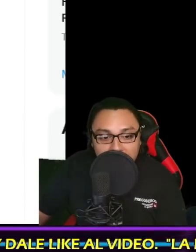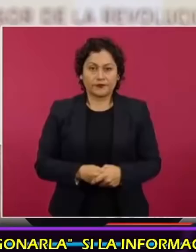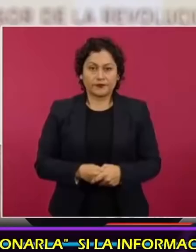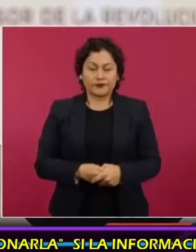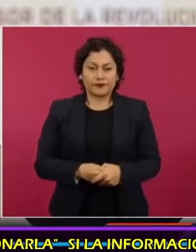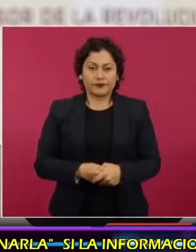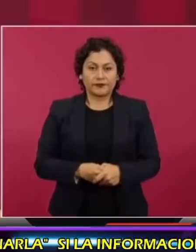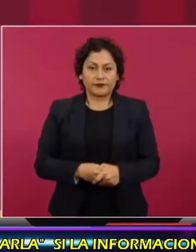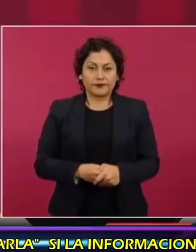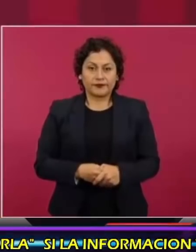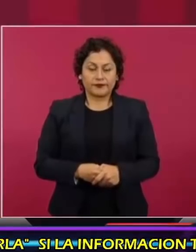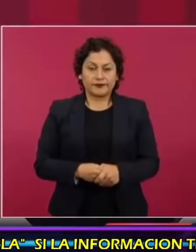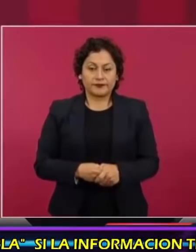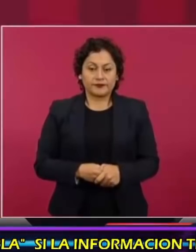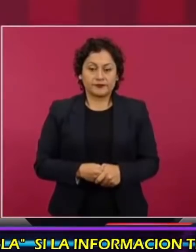matutina.